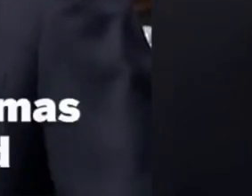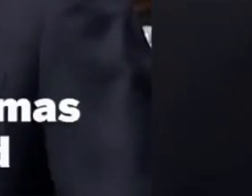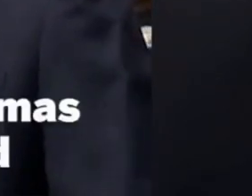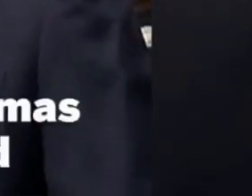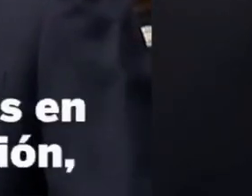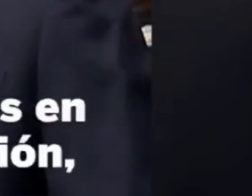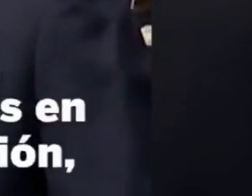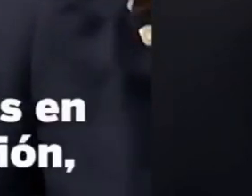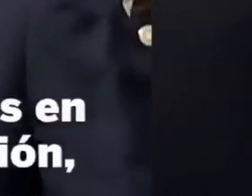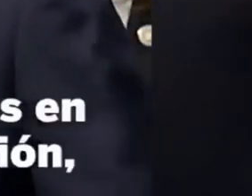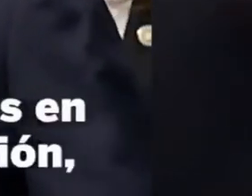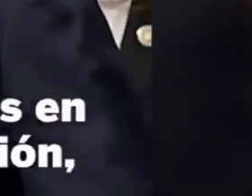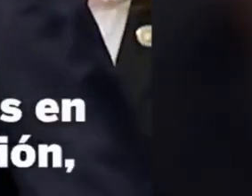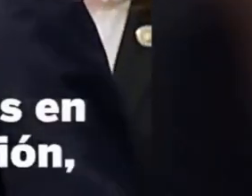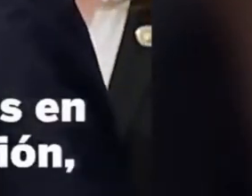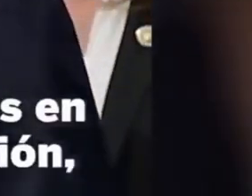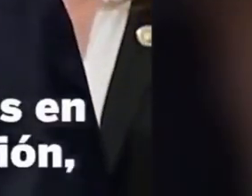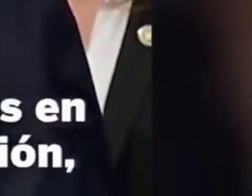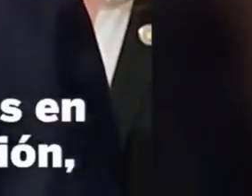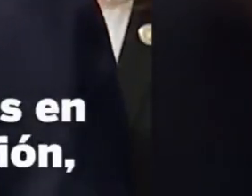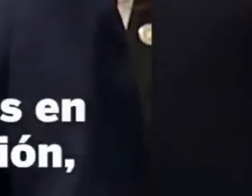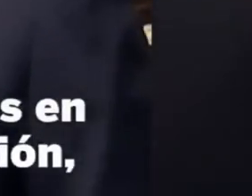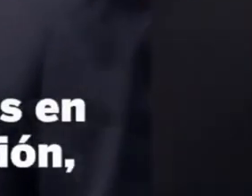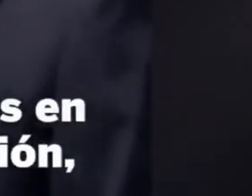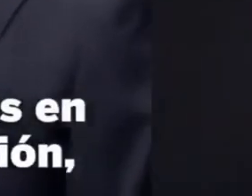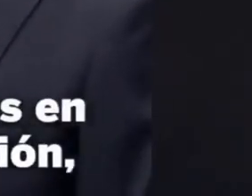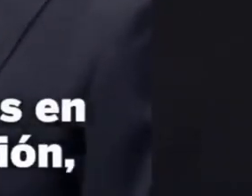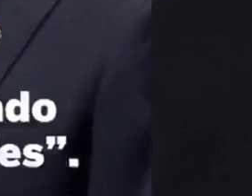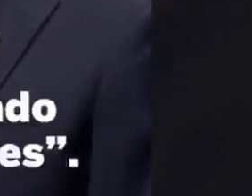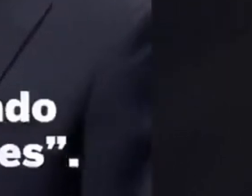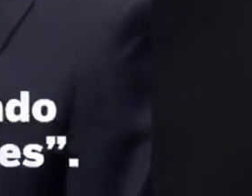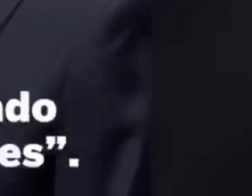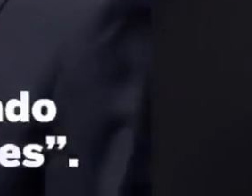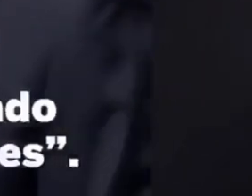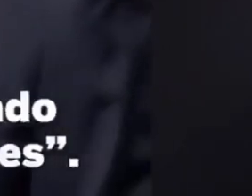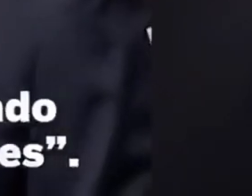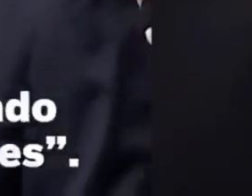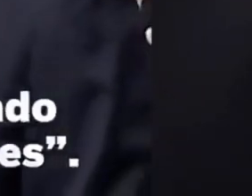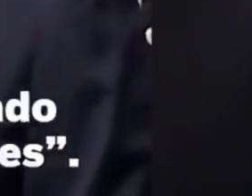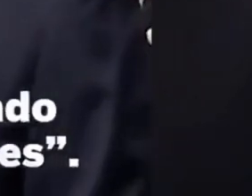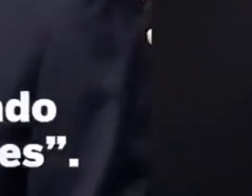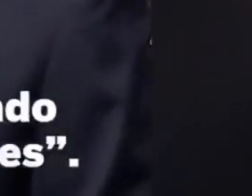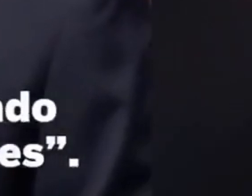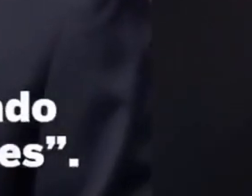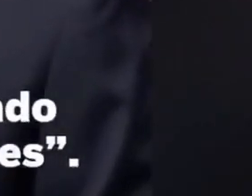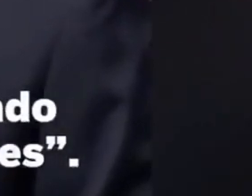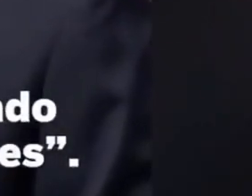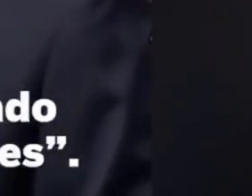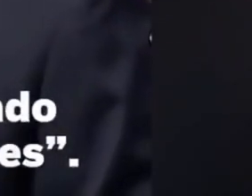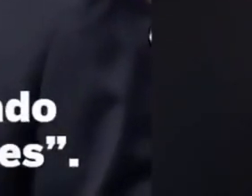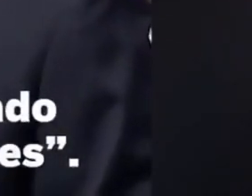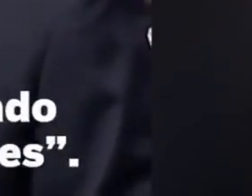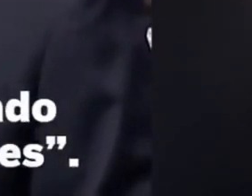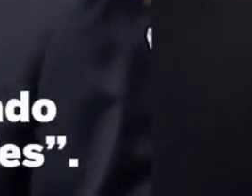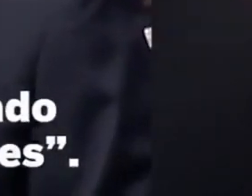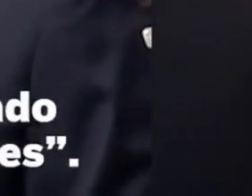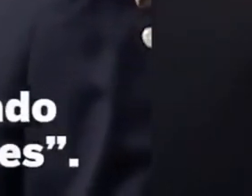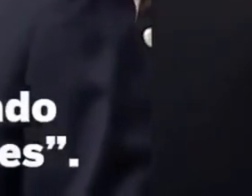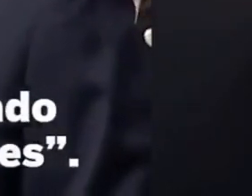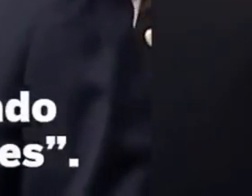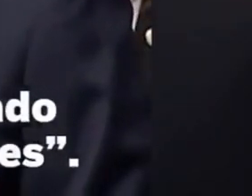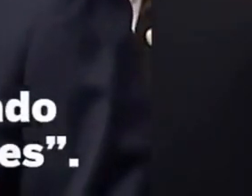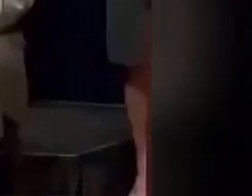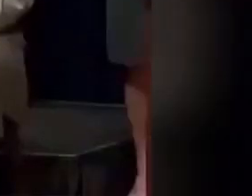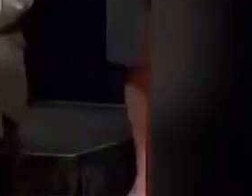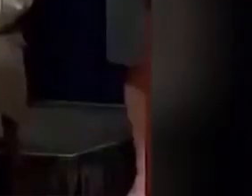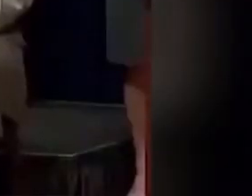de Pensilvania de mediados de agosto, y otras 55 han denunciado planes de hacer lo mismo en los próximos meses,